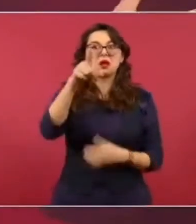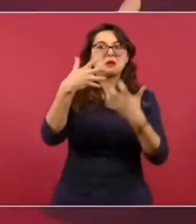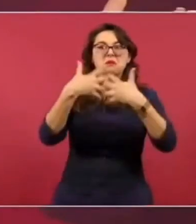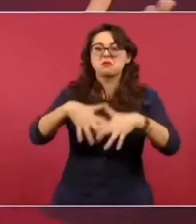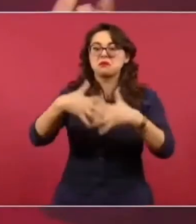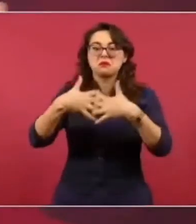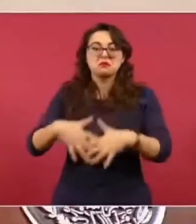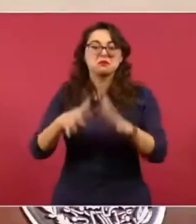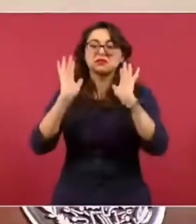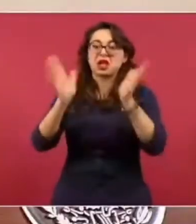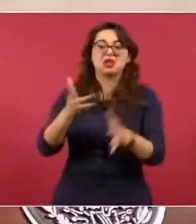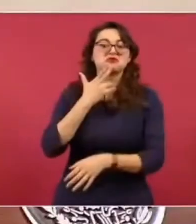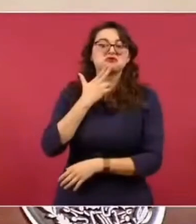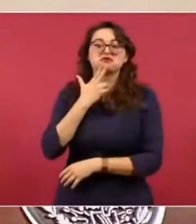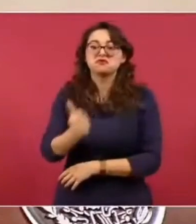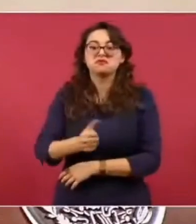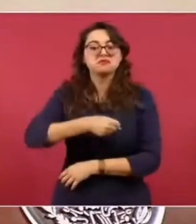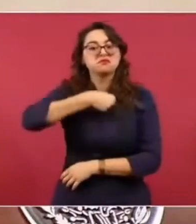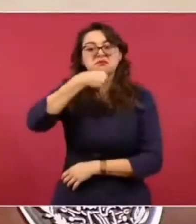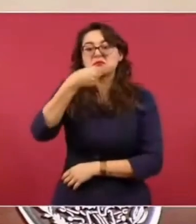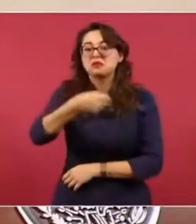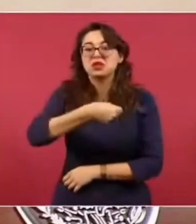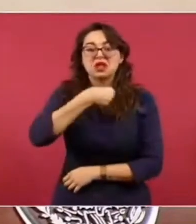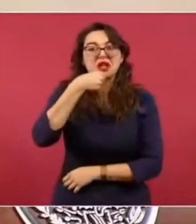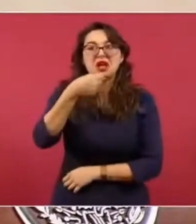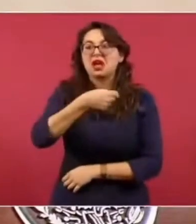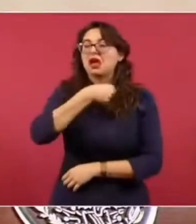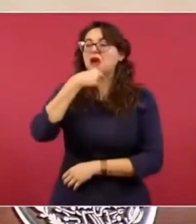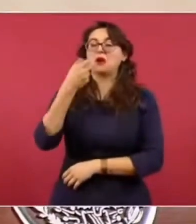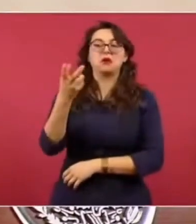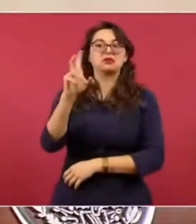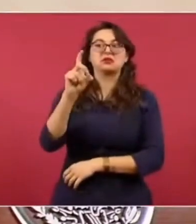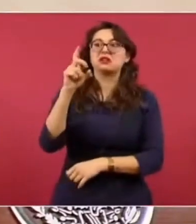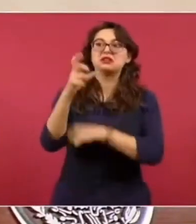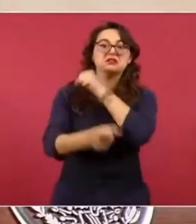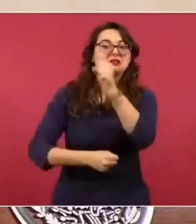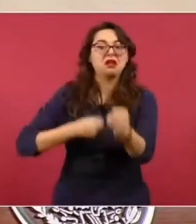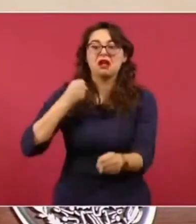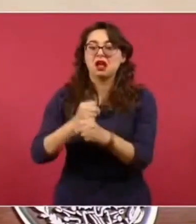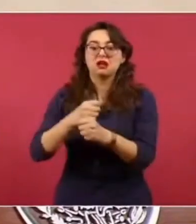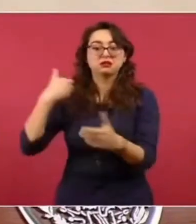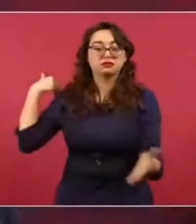¿no? Pues resulta que esa planta produce